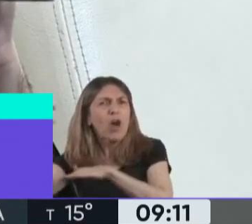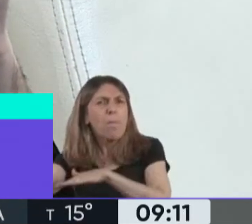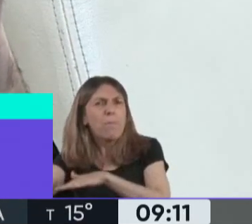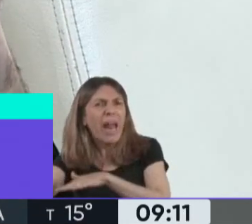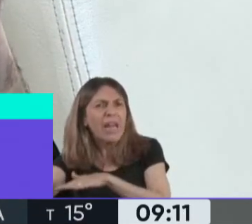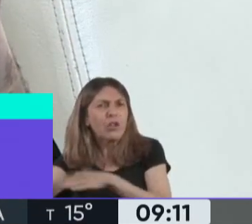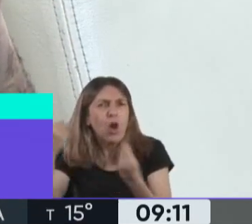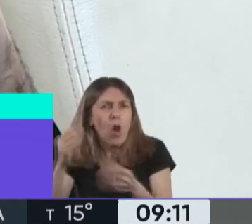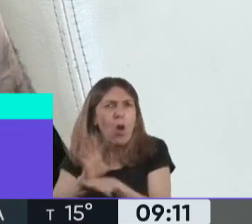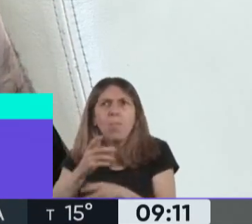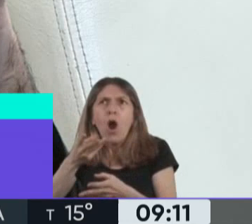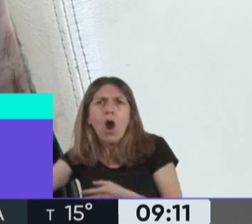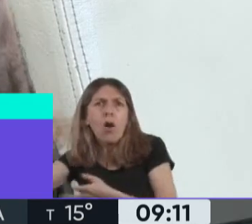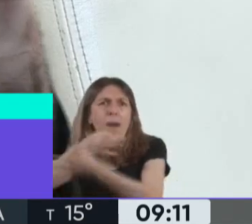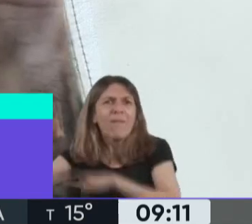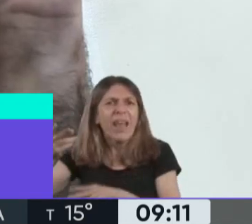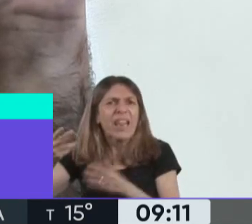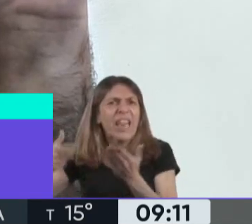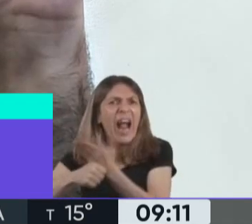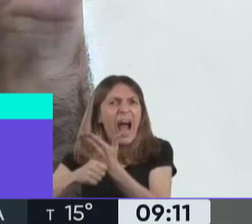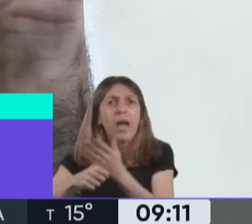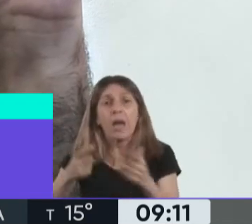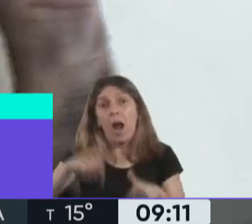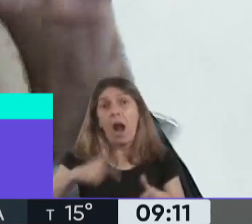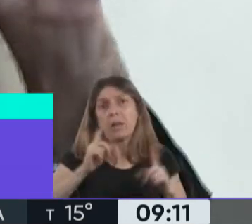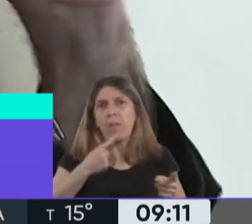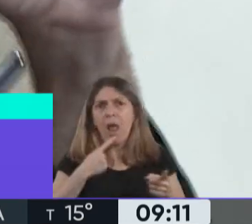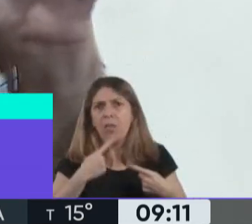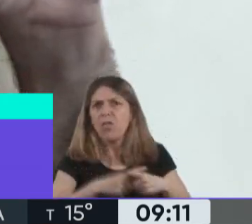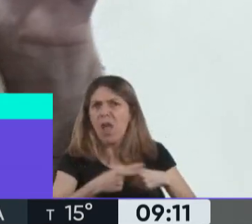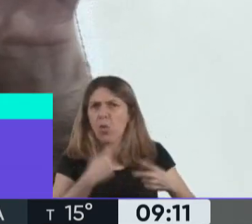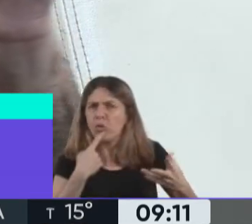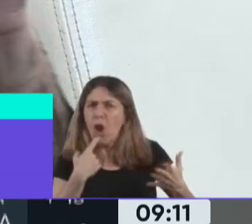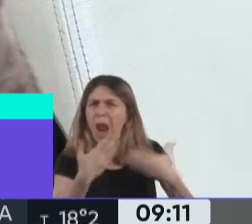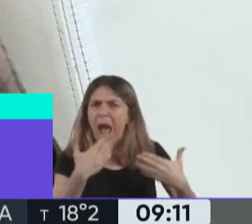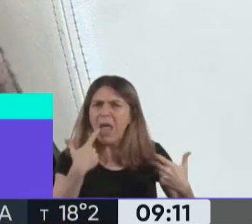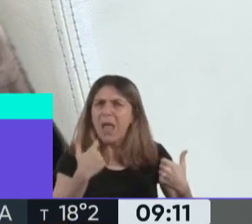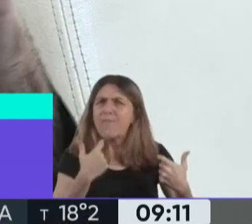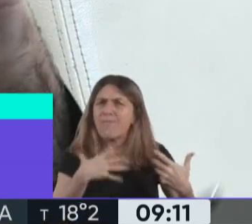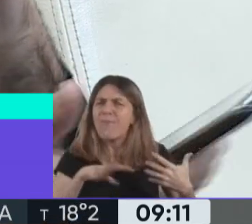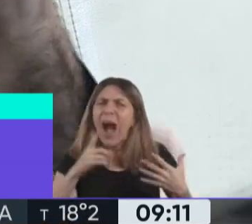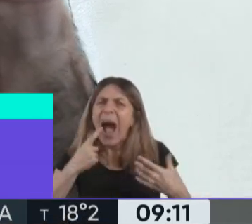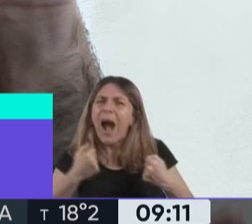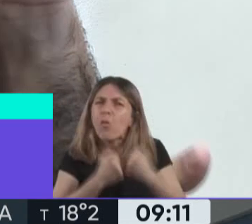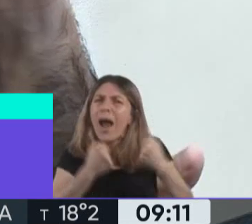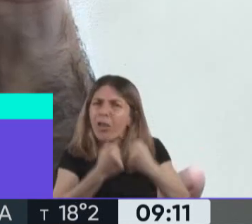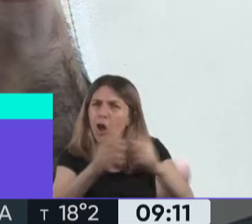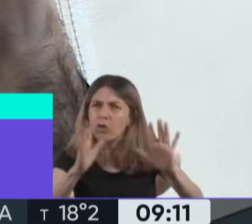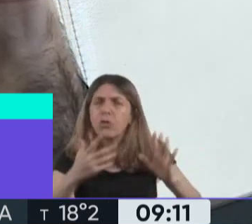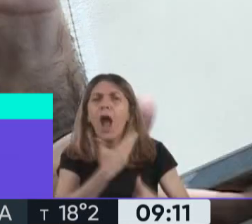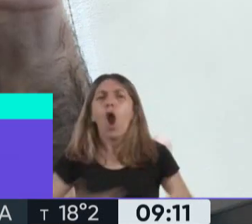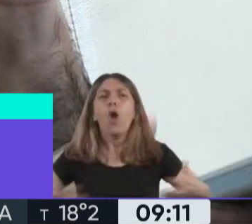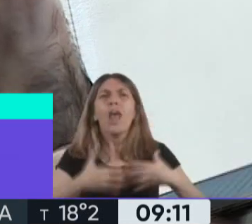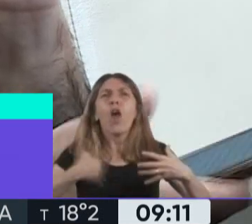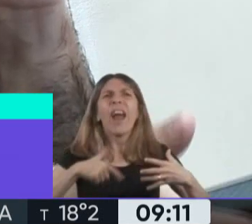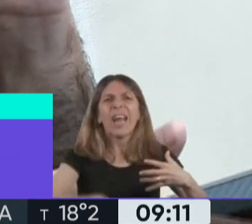los conglomerados cárnicos. Ahora hay una discusión aquí también por ese tema, ¿no? A pesar de que se va llegando a diferentes acuerdos. ¿Cuál es la postura del Gobierno